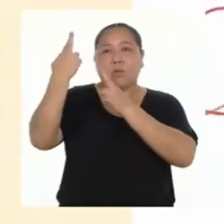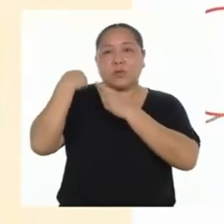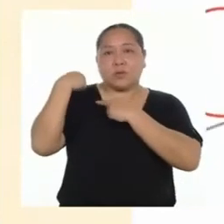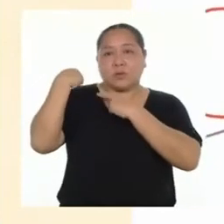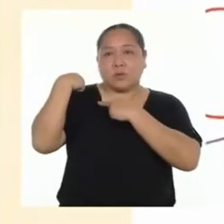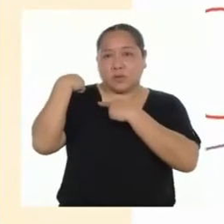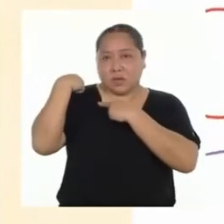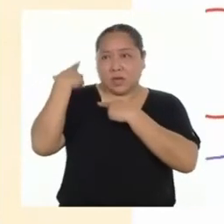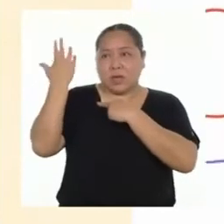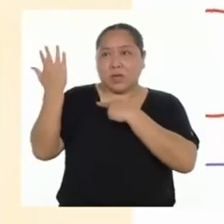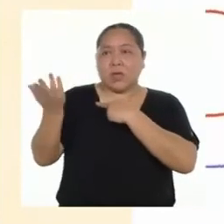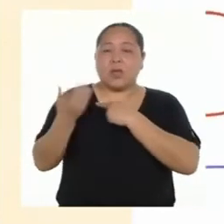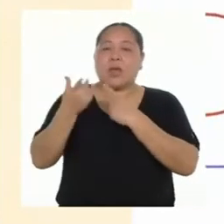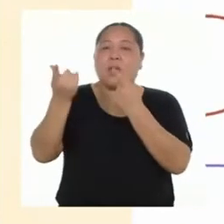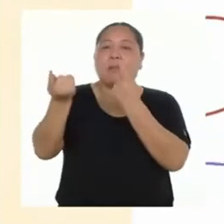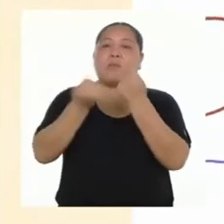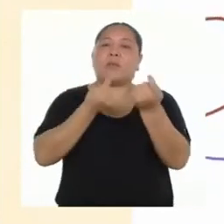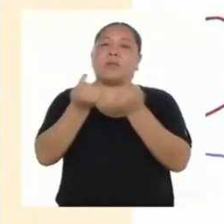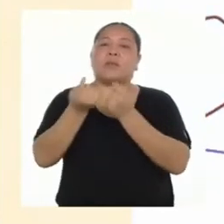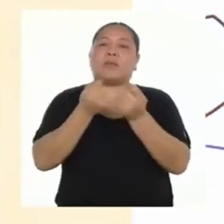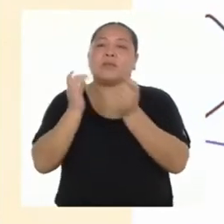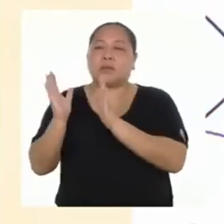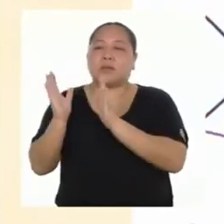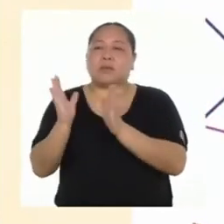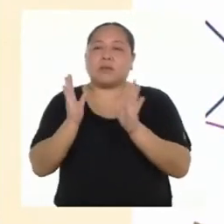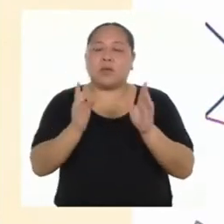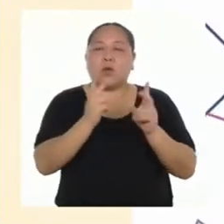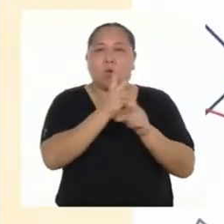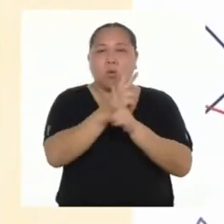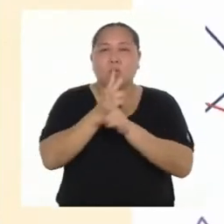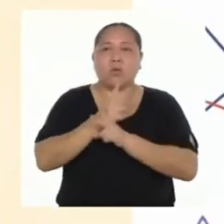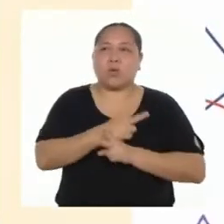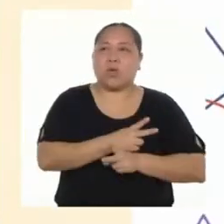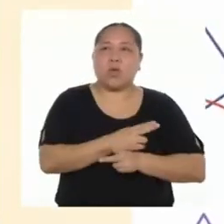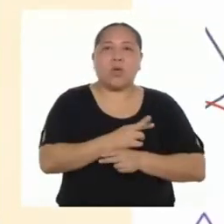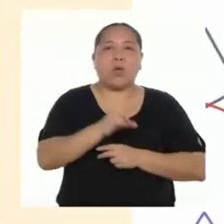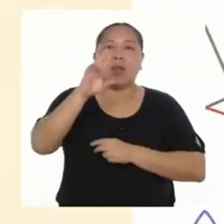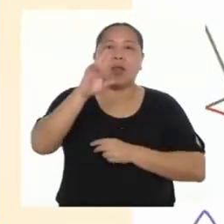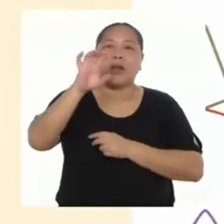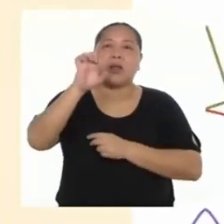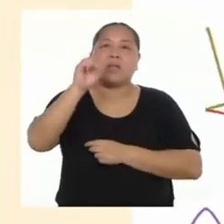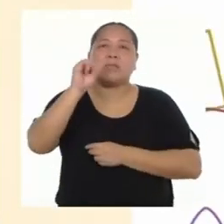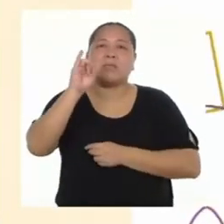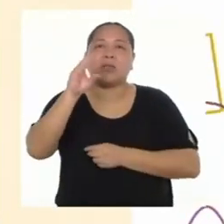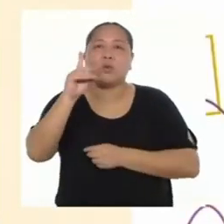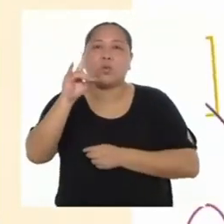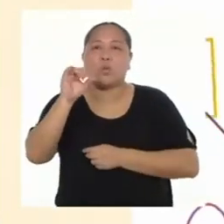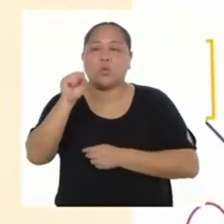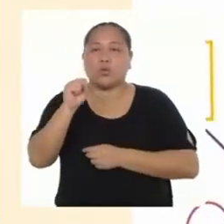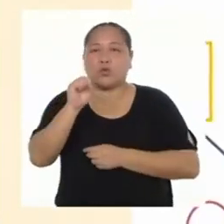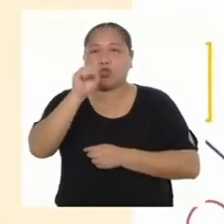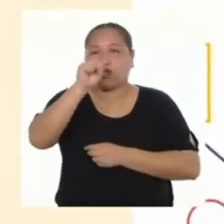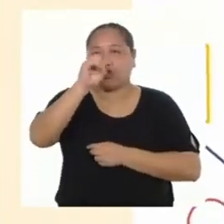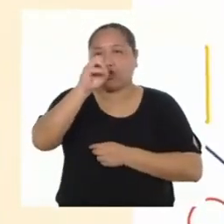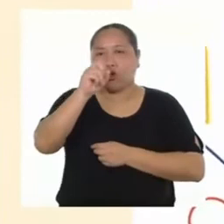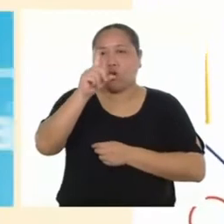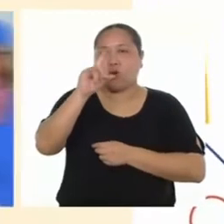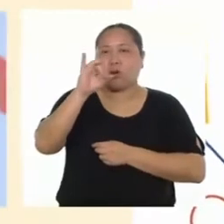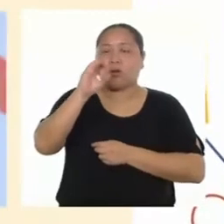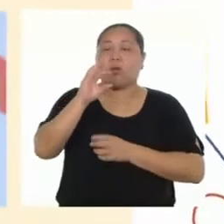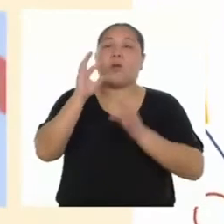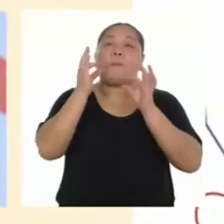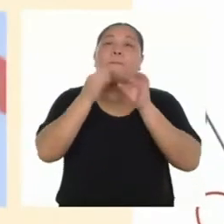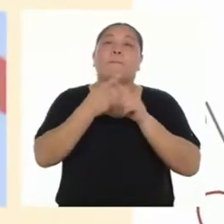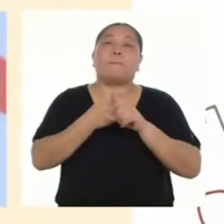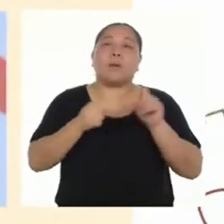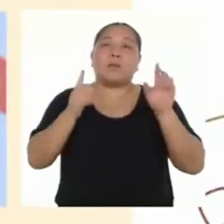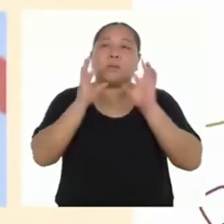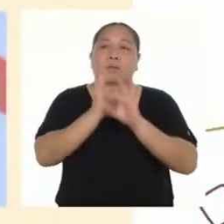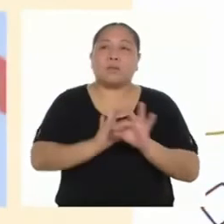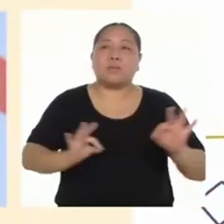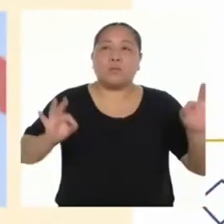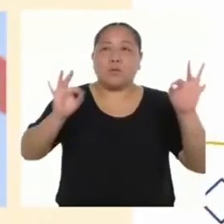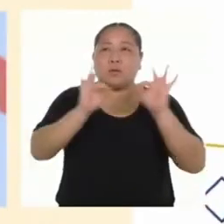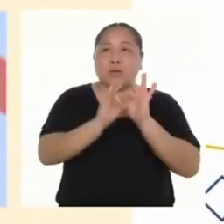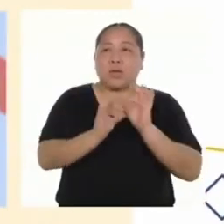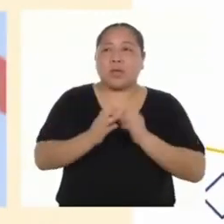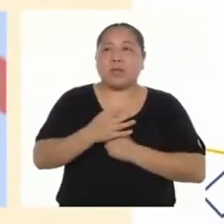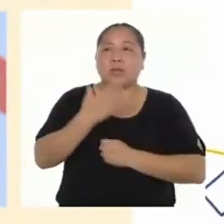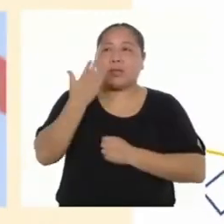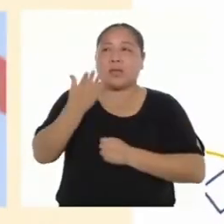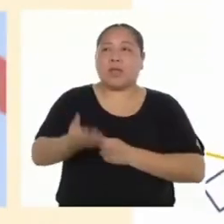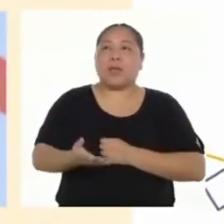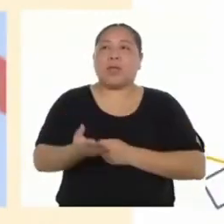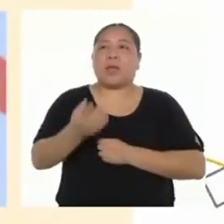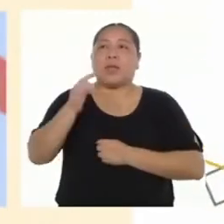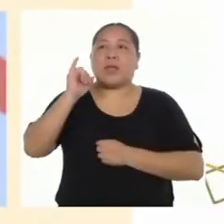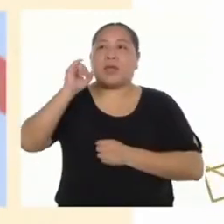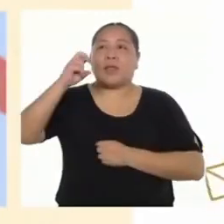función de administrar el tratamiento de los residuos sólidos. Sin embargo, es importante mencionar que el MINAN tiene la campaña